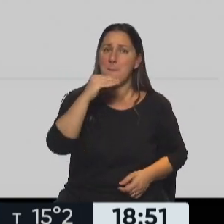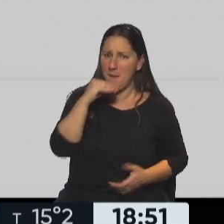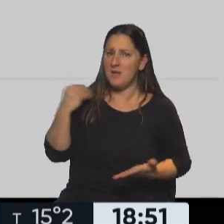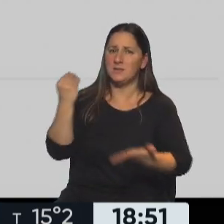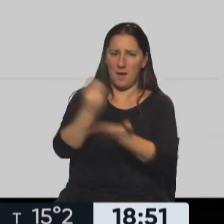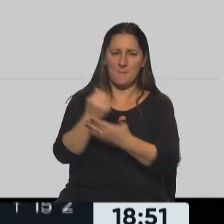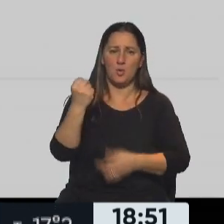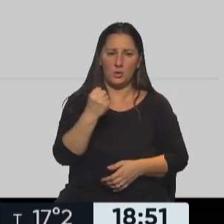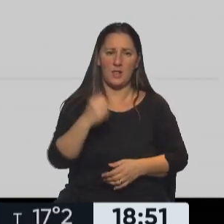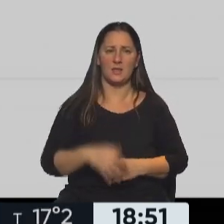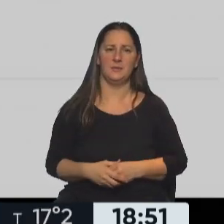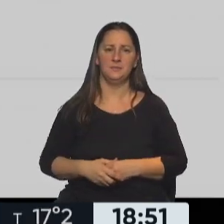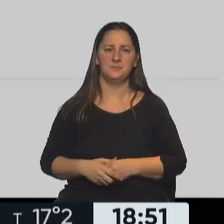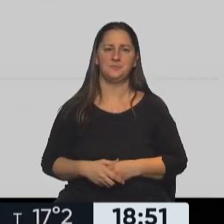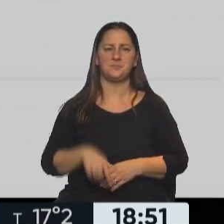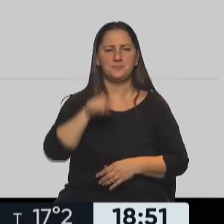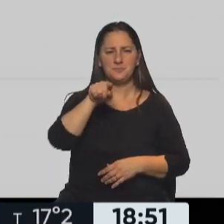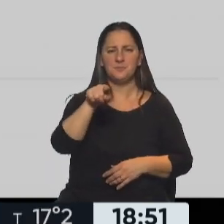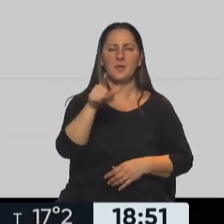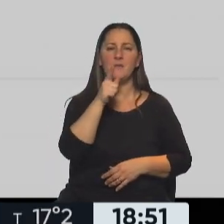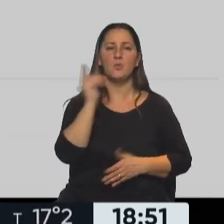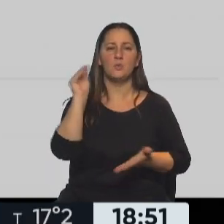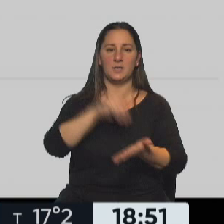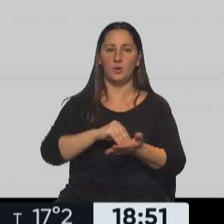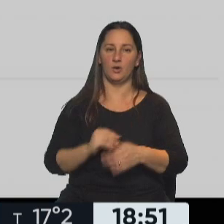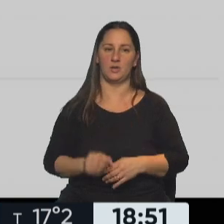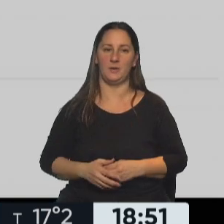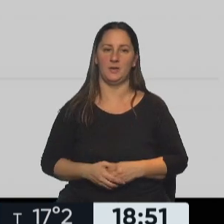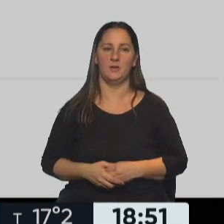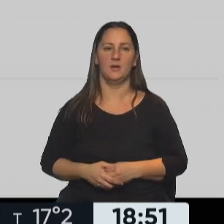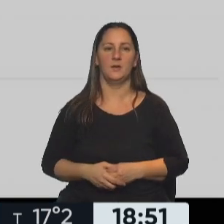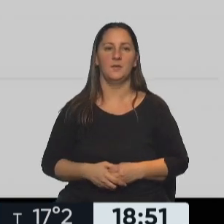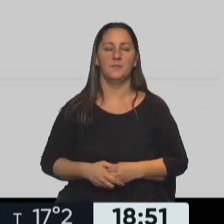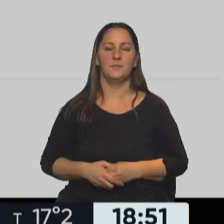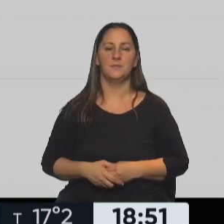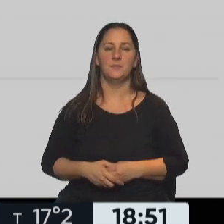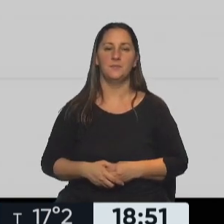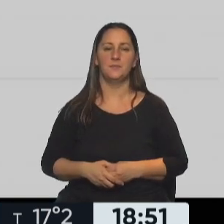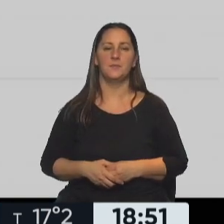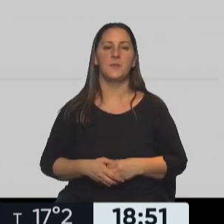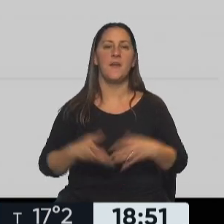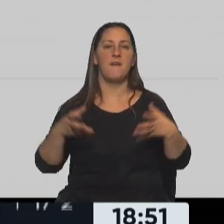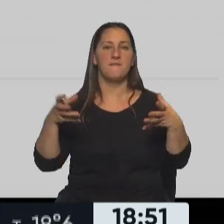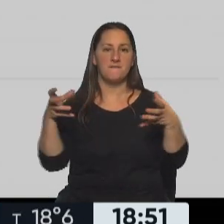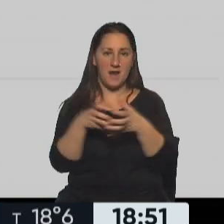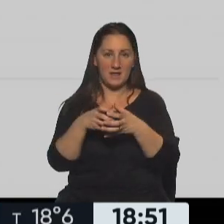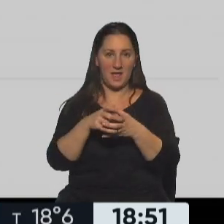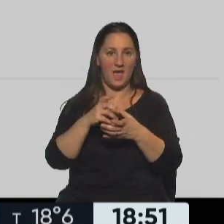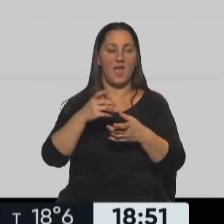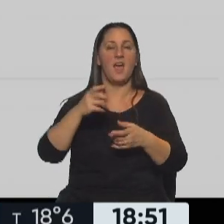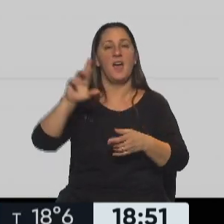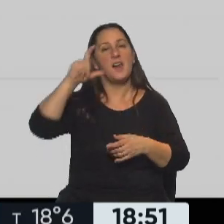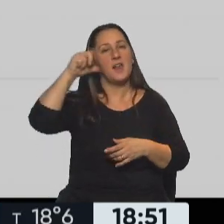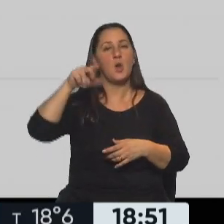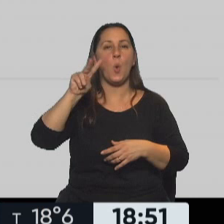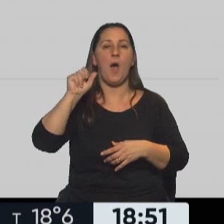tenemos... es hombre del Frente Renovador? Y creo que tenemos uno más. Sáenz es del Frente Renovador, ¿no? Es un hombre de riñón de Massa. Y